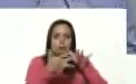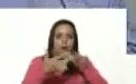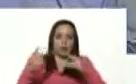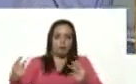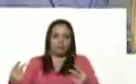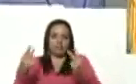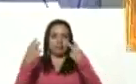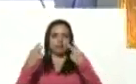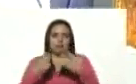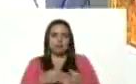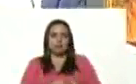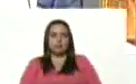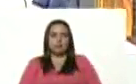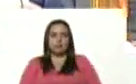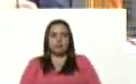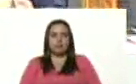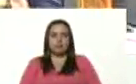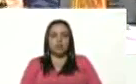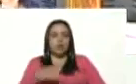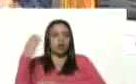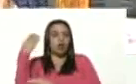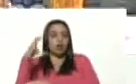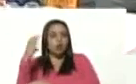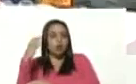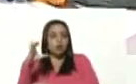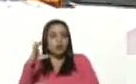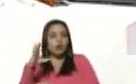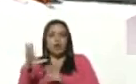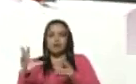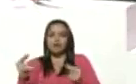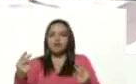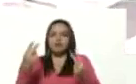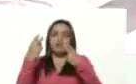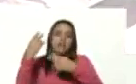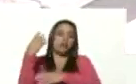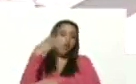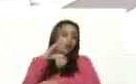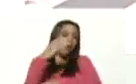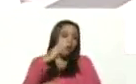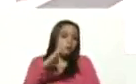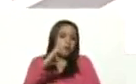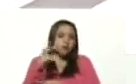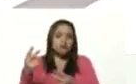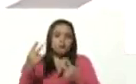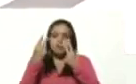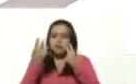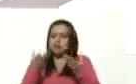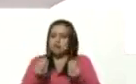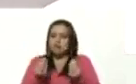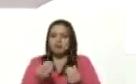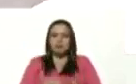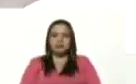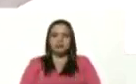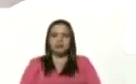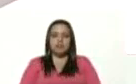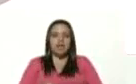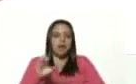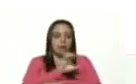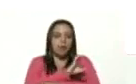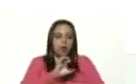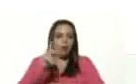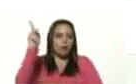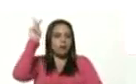viéndonos desde Colombia. Mucha gente que nos ve desde Colombia, mucha gente. Desde Ecuador,